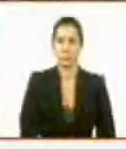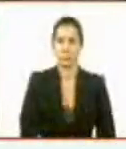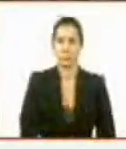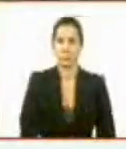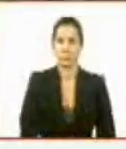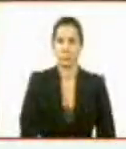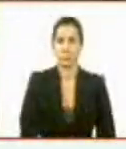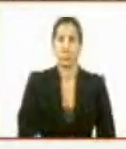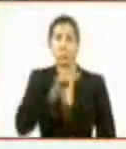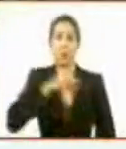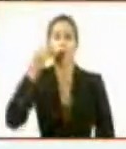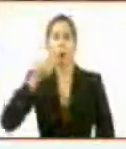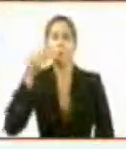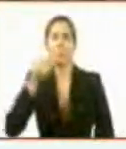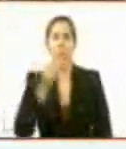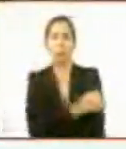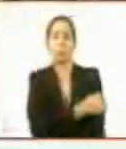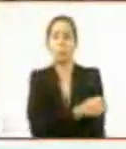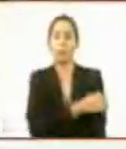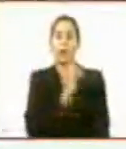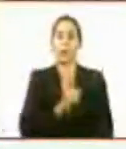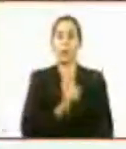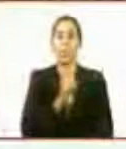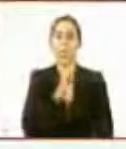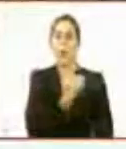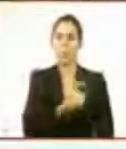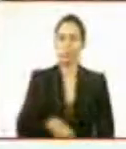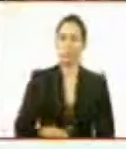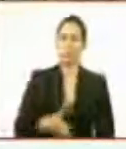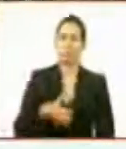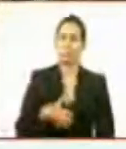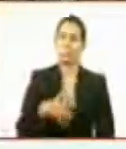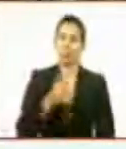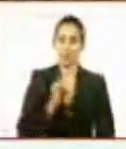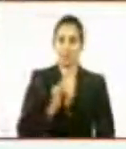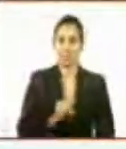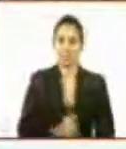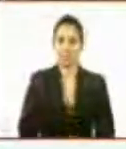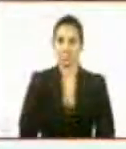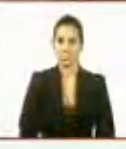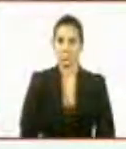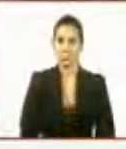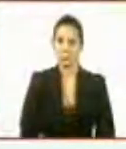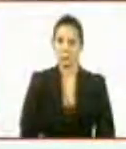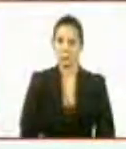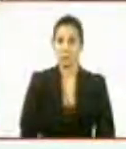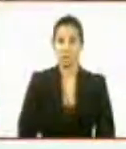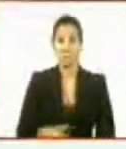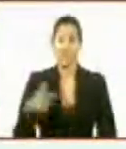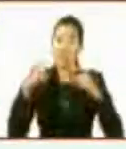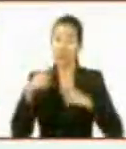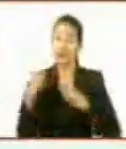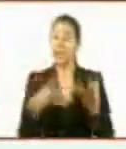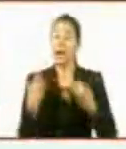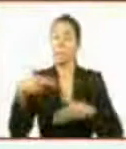opinadores escuálidos, algunos envenenados. Ahí están, hoy leía, ¿no?, que Chávez sigue regalando nuestro